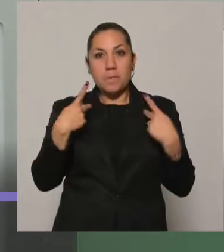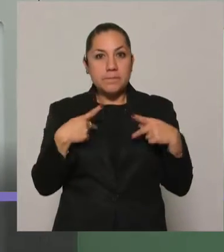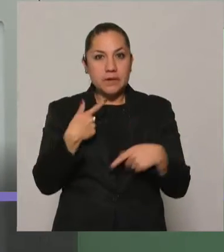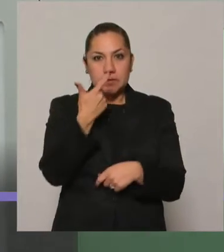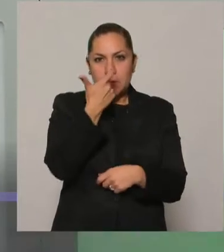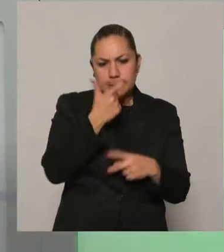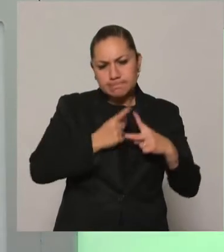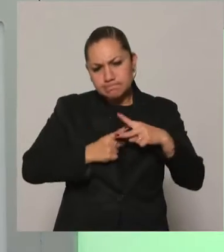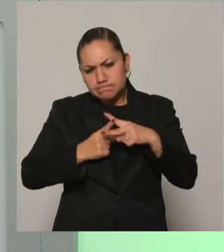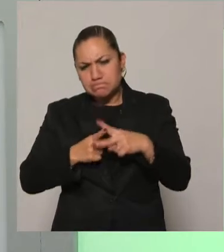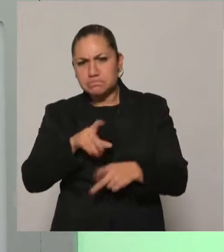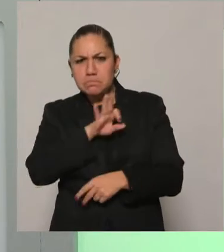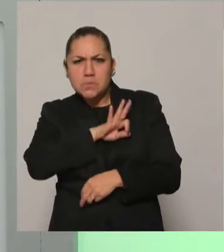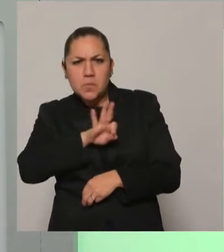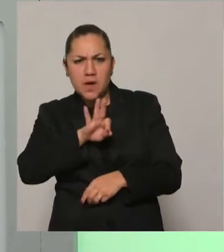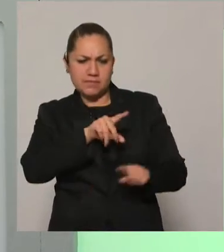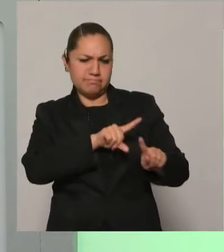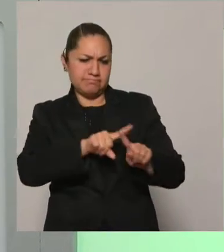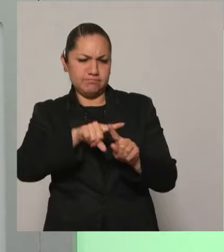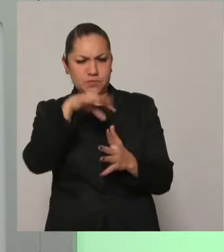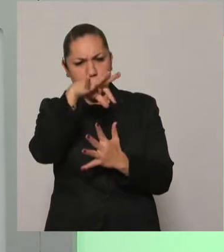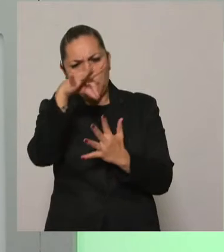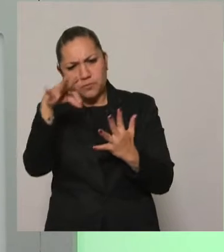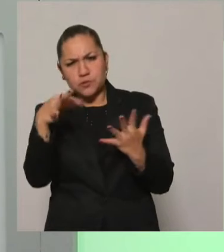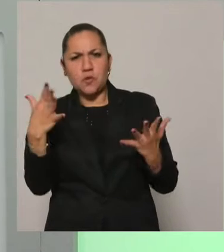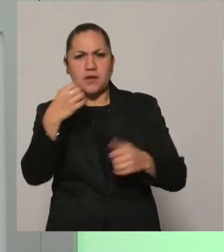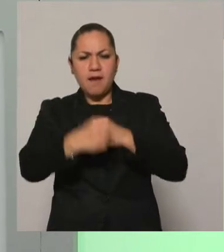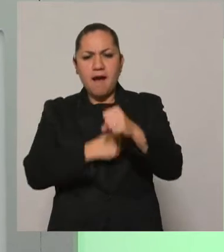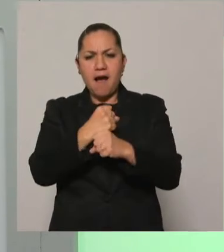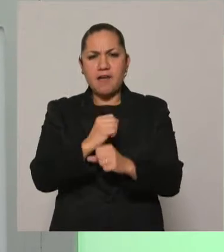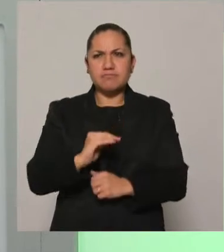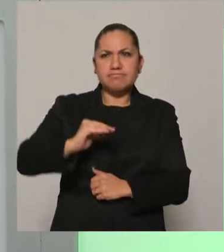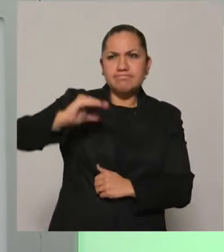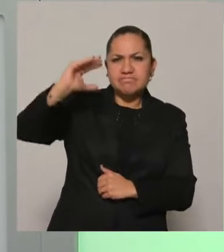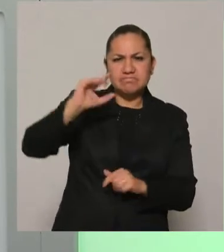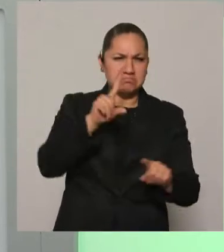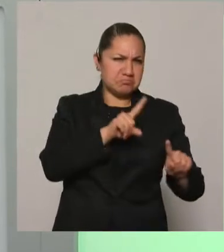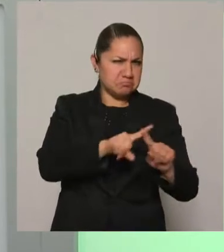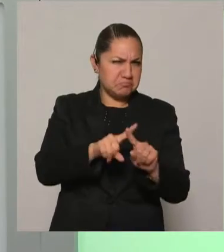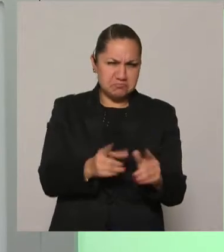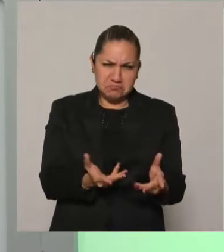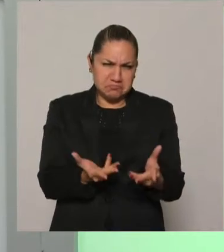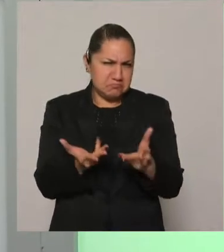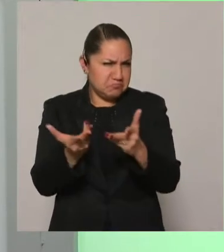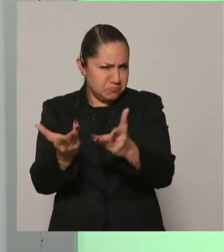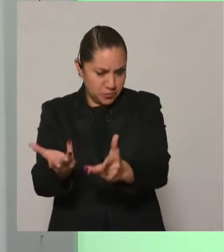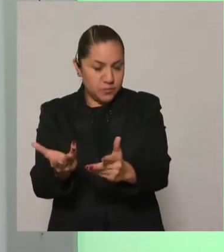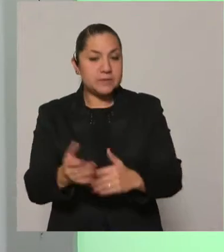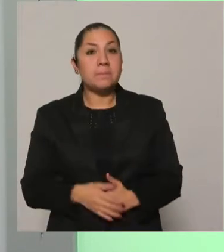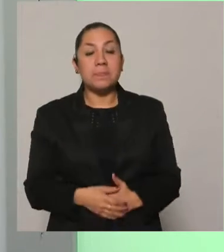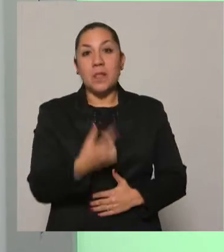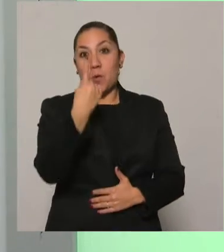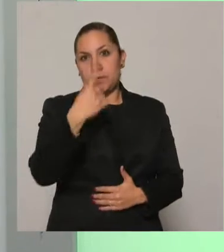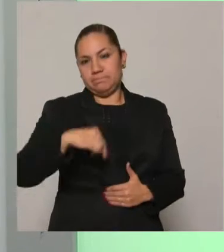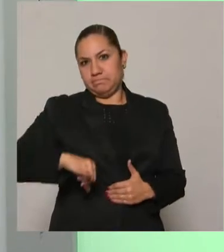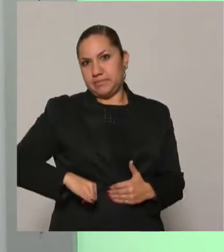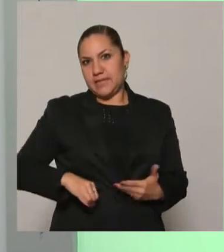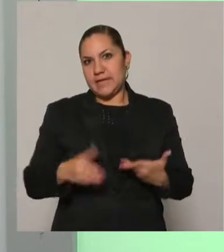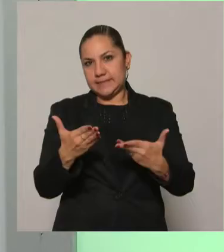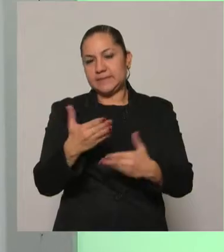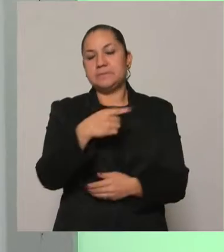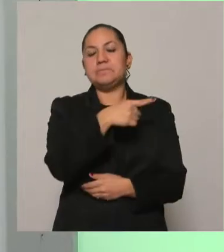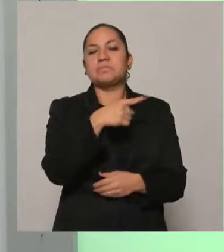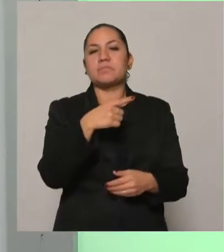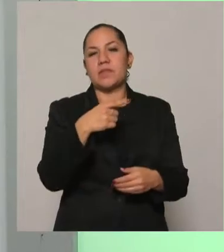las condiciones. Una de las propuestas más interesantes es la obra Sor Juanita y